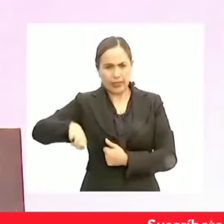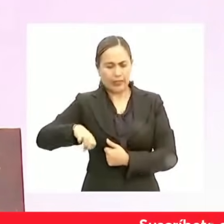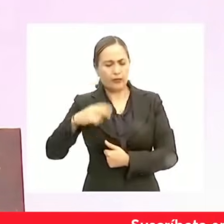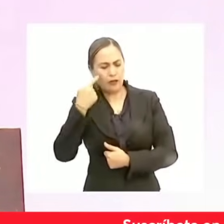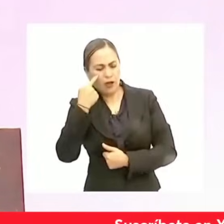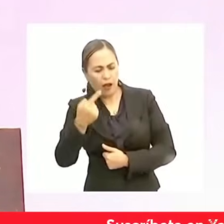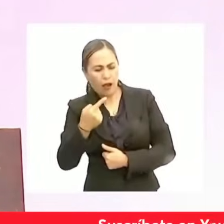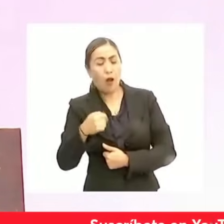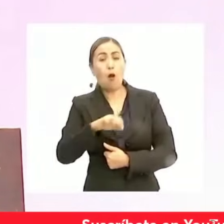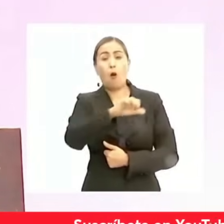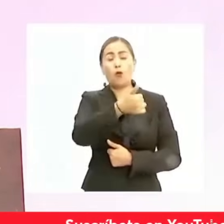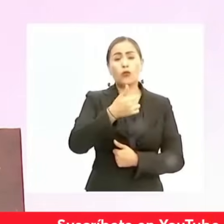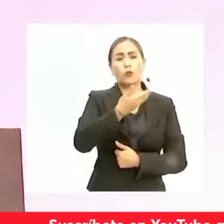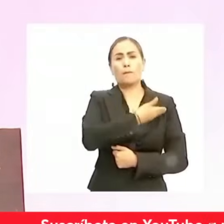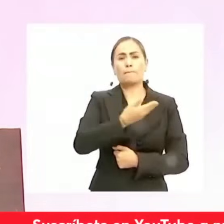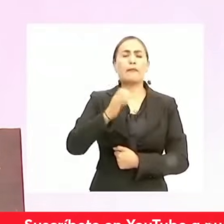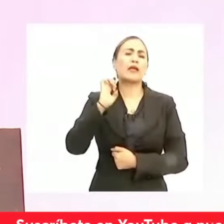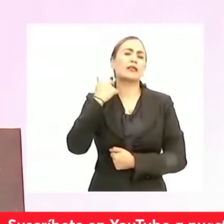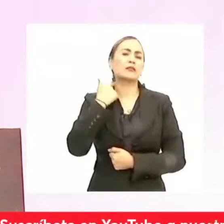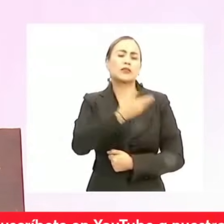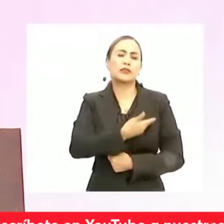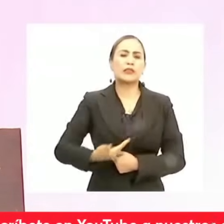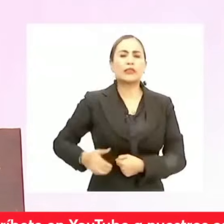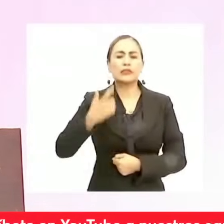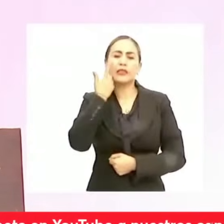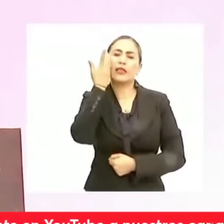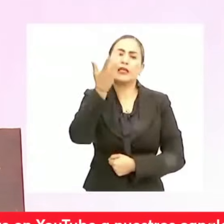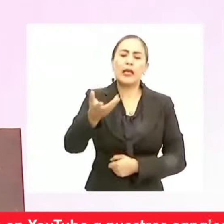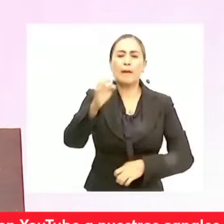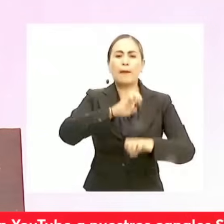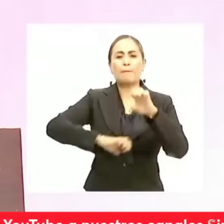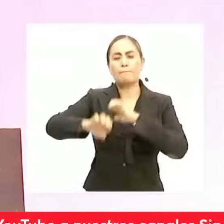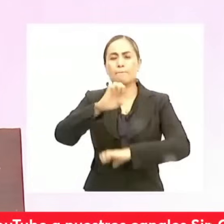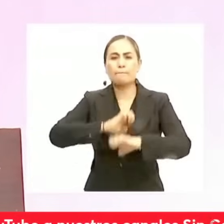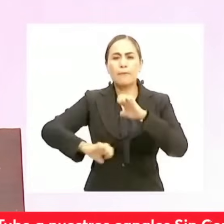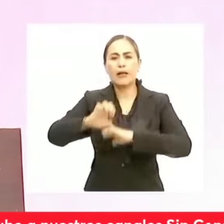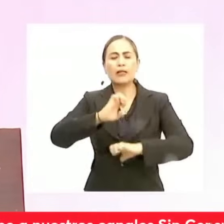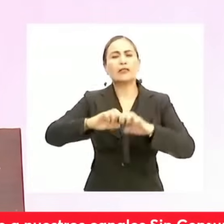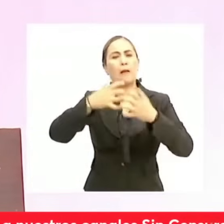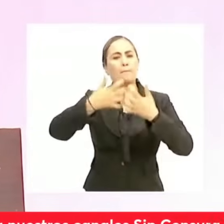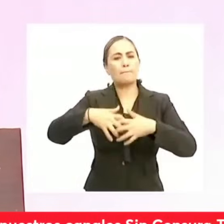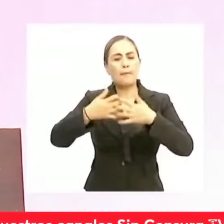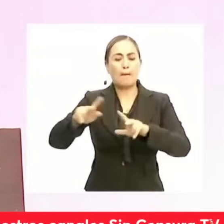querido privatizar de distintas maneras.